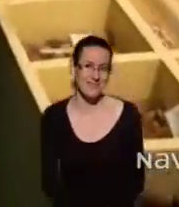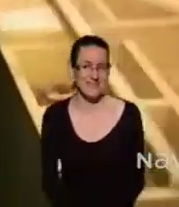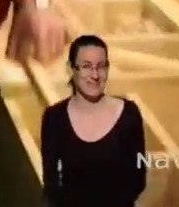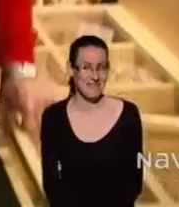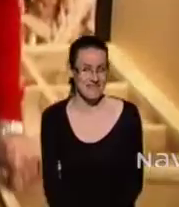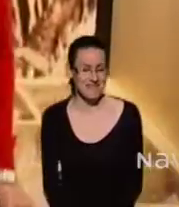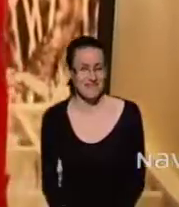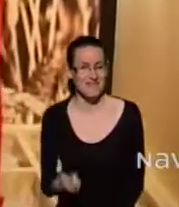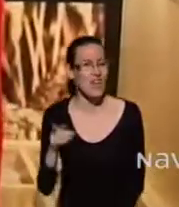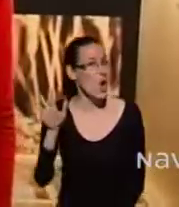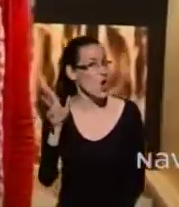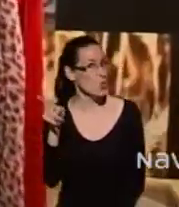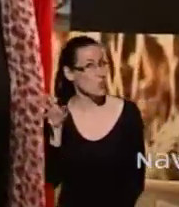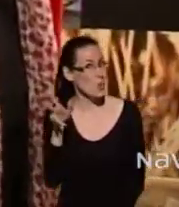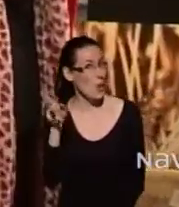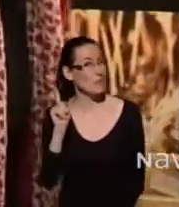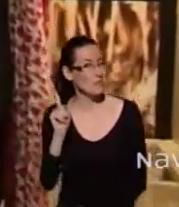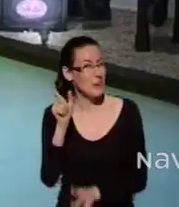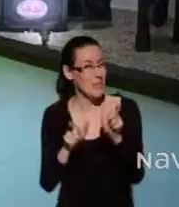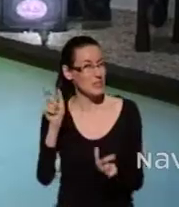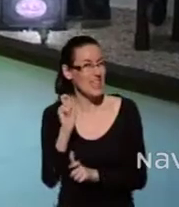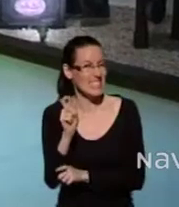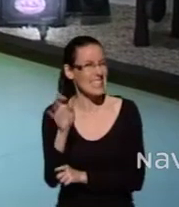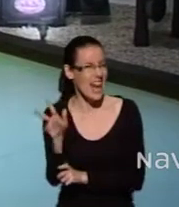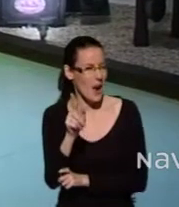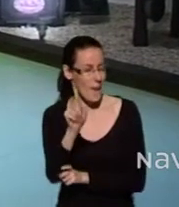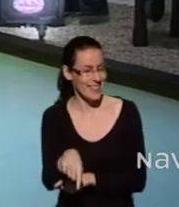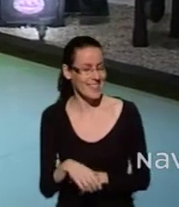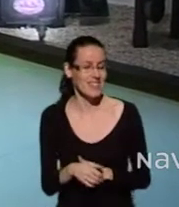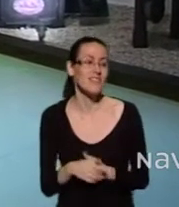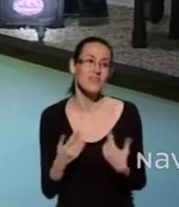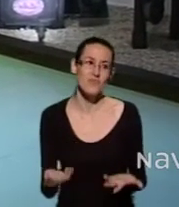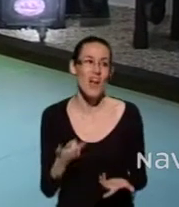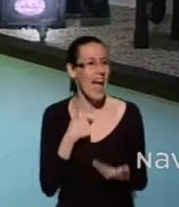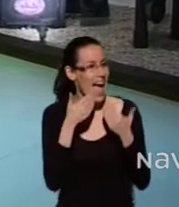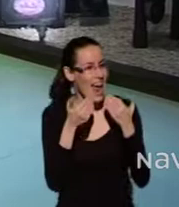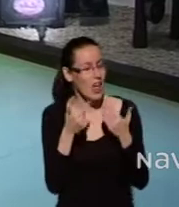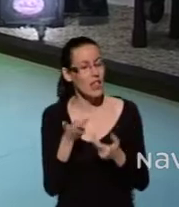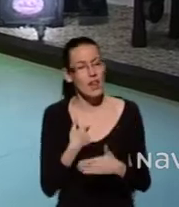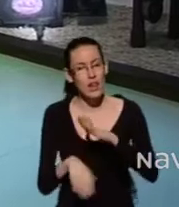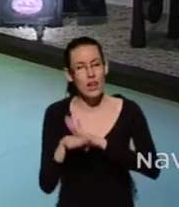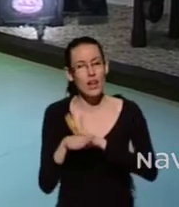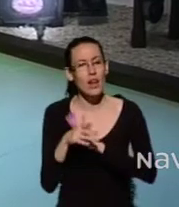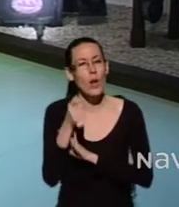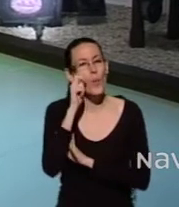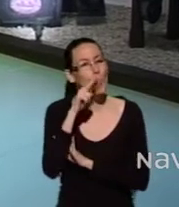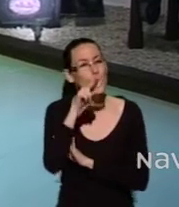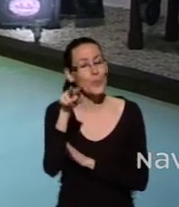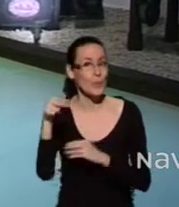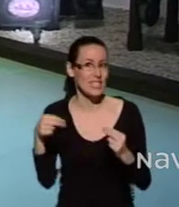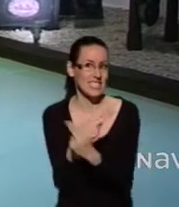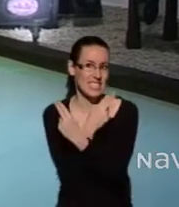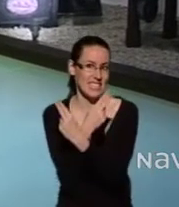Esto es más habitual de lo que parece. ¿Qué? Nada, nada. Cristina, sí, muchas gracias. Yo voy a proseguir mi visita por